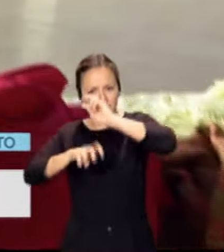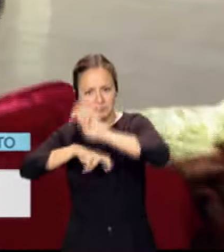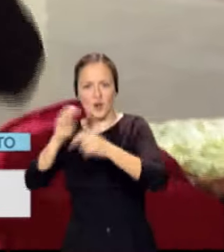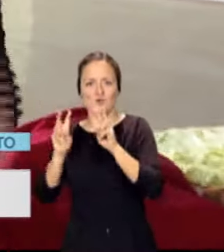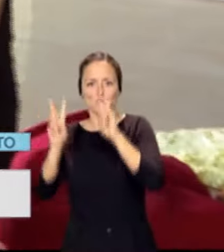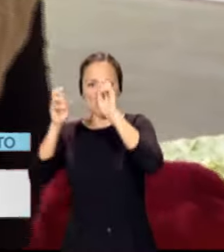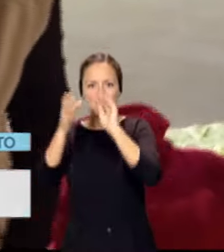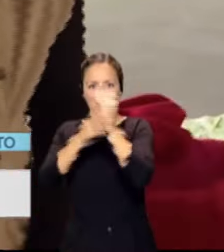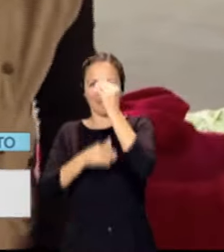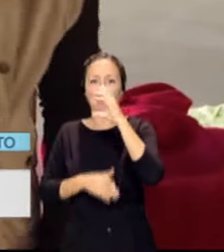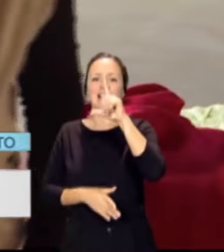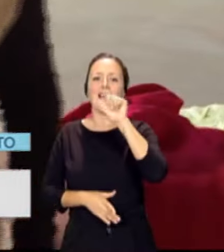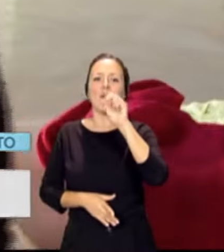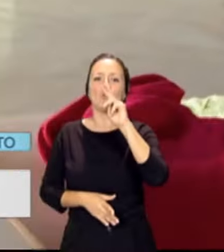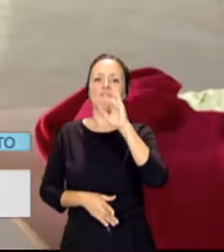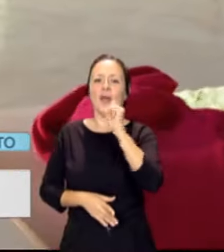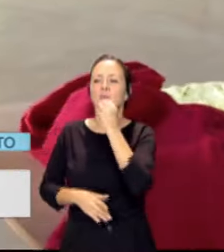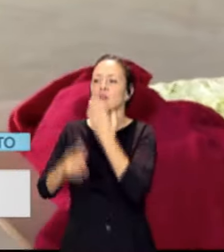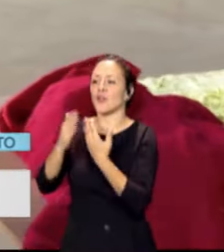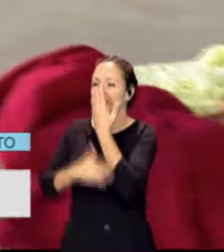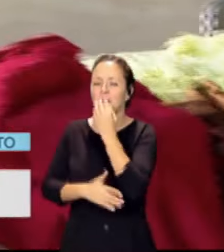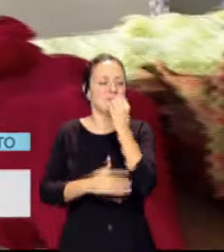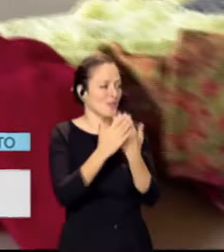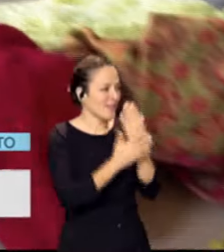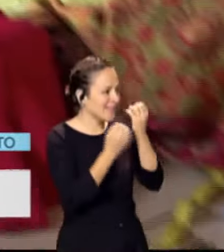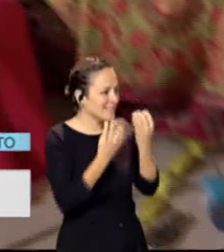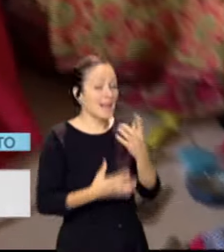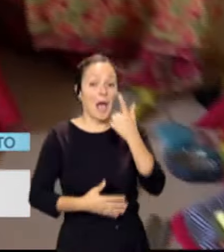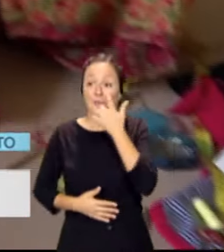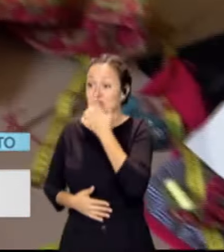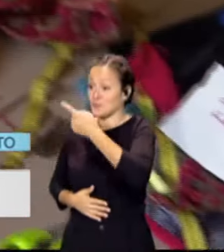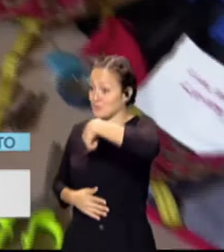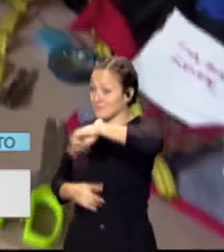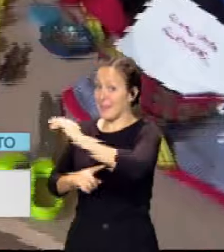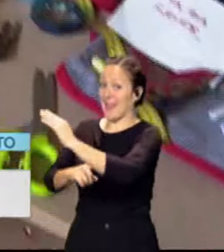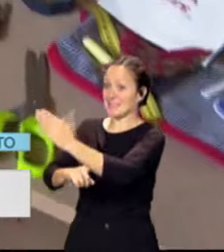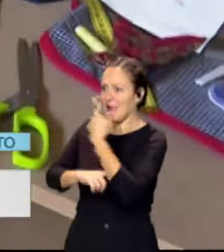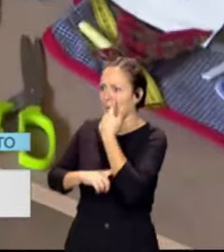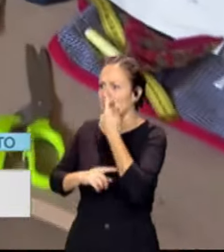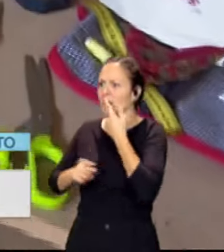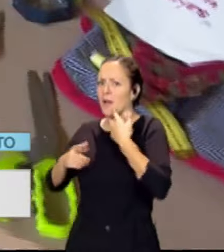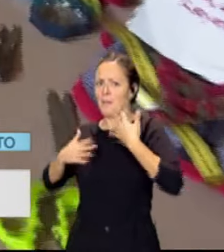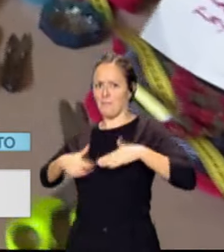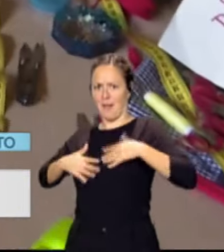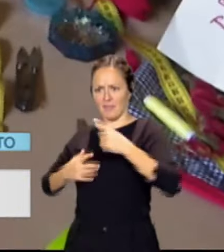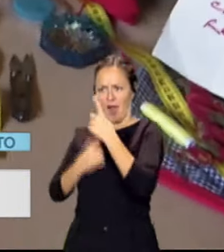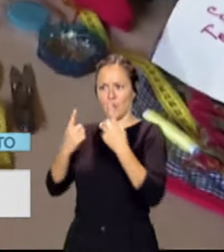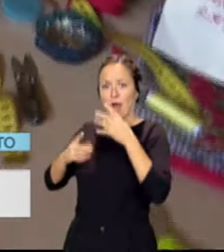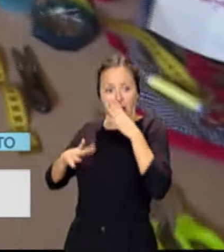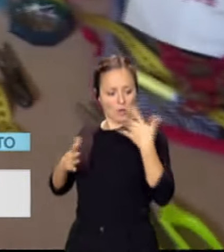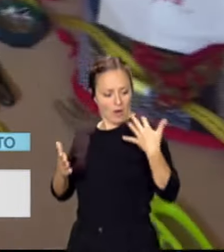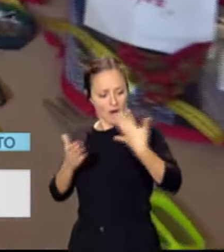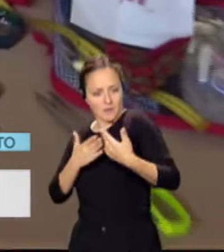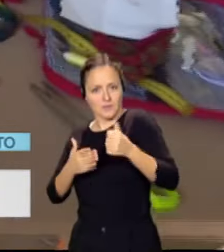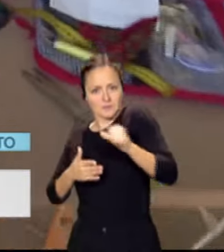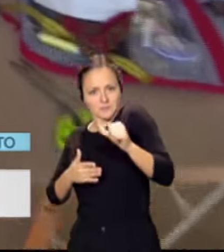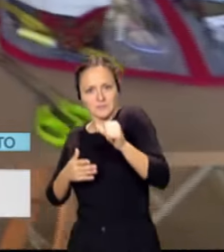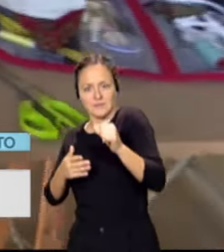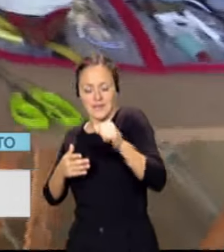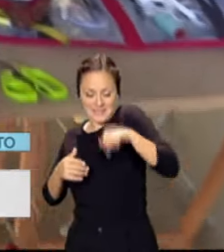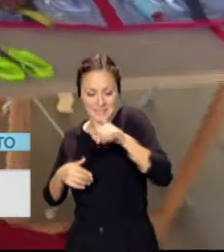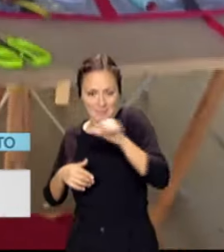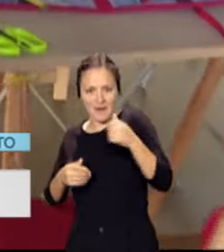qué tal Bueno a ver si nos puedes enseñar un poquito nos ponemos por aquí nos puedes enseñar parte de las prendas que tú estás elaborando estos días Bueno pues